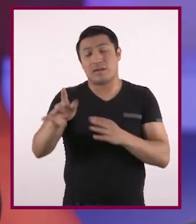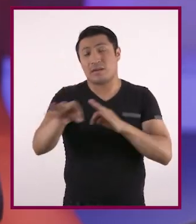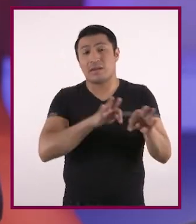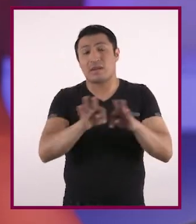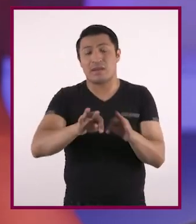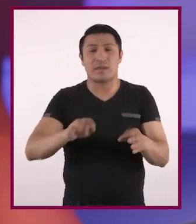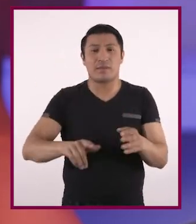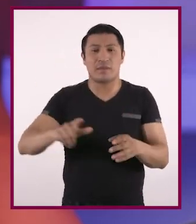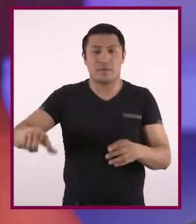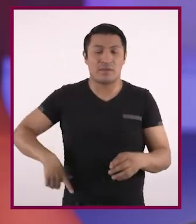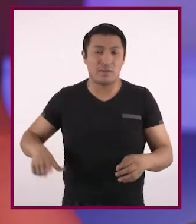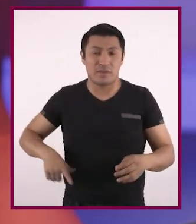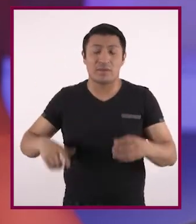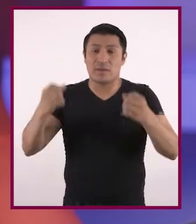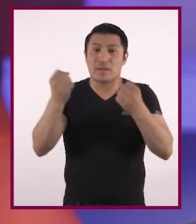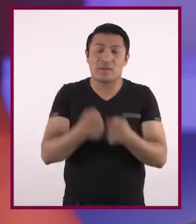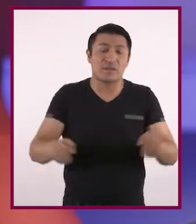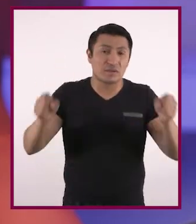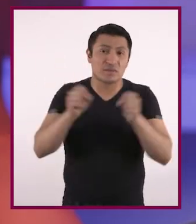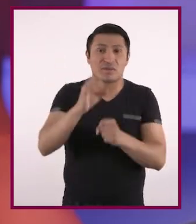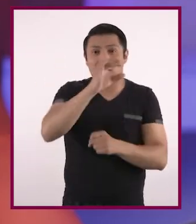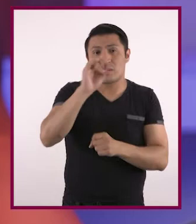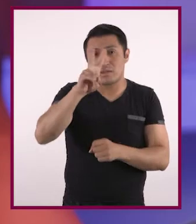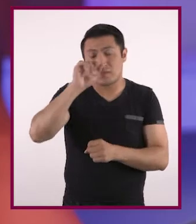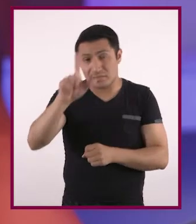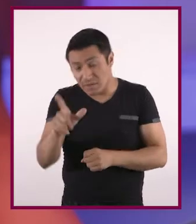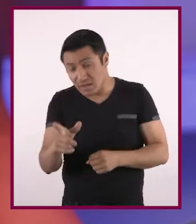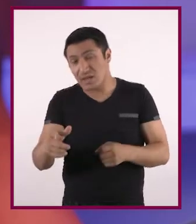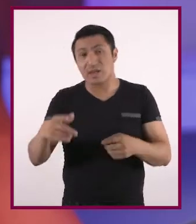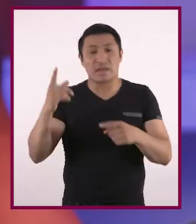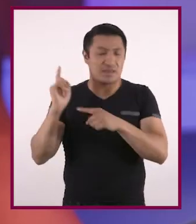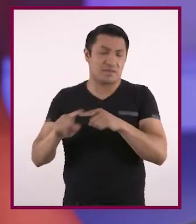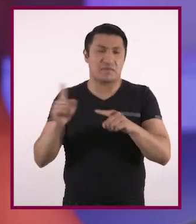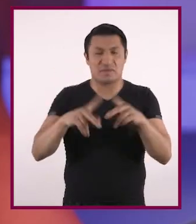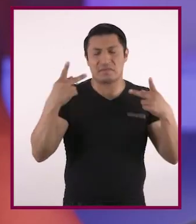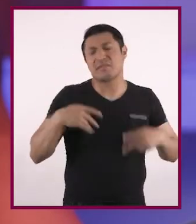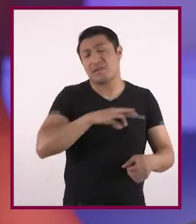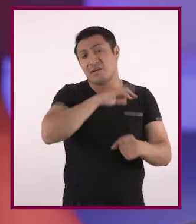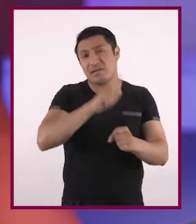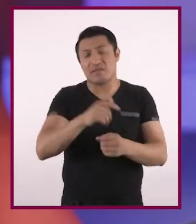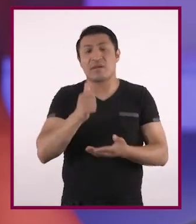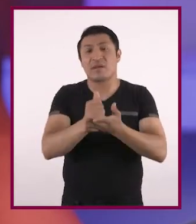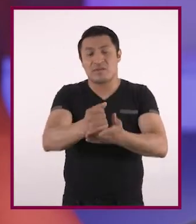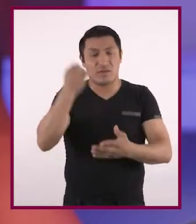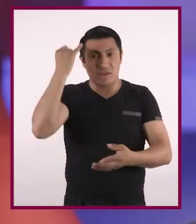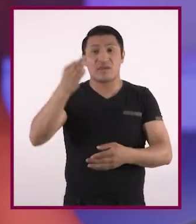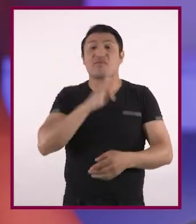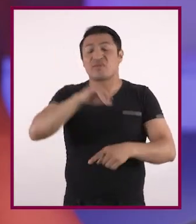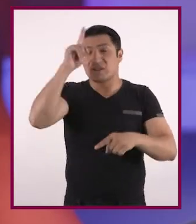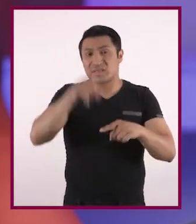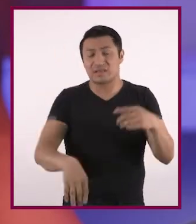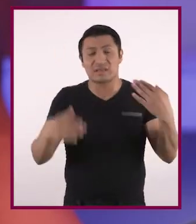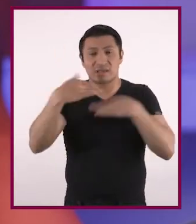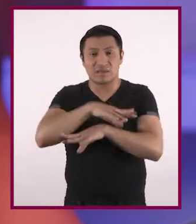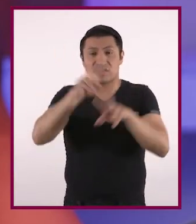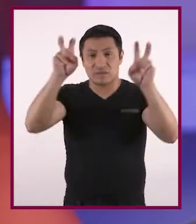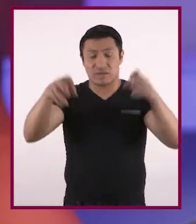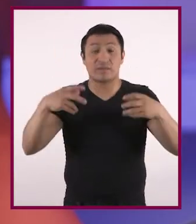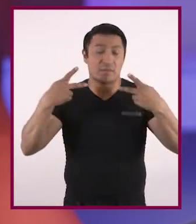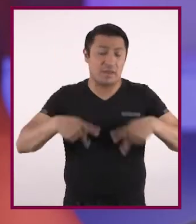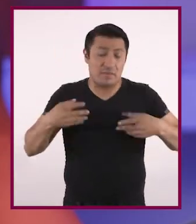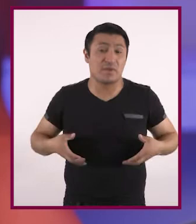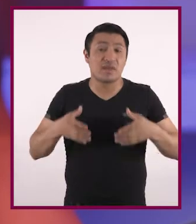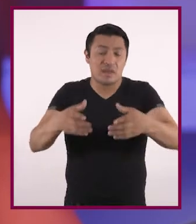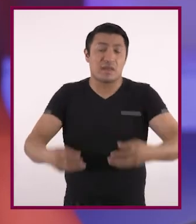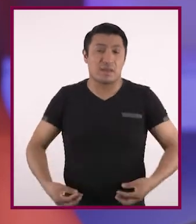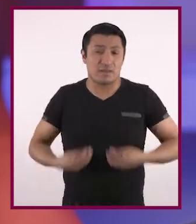trabajo de organizaciones de la sociedad civil, académicos y especialistas que han contribuido a eliminar los prejuicios y estereotipos que se tienen respecto a estas